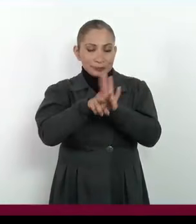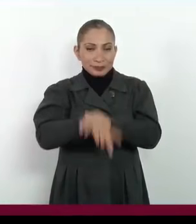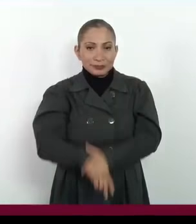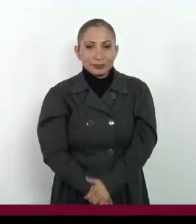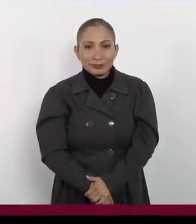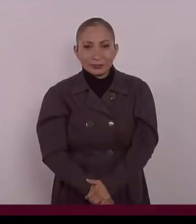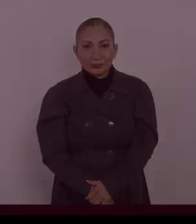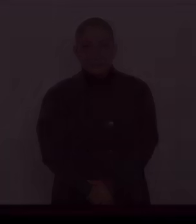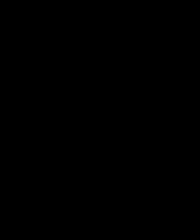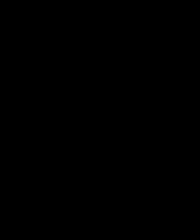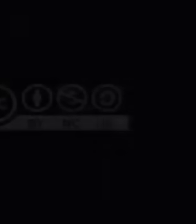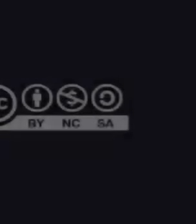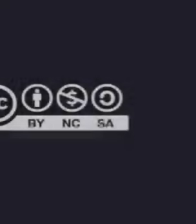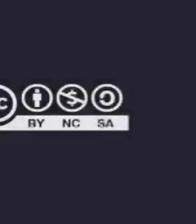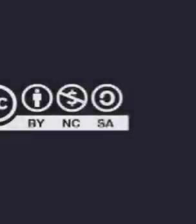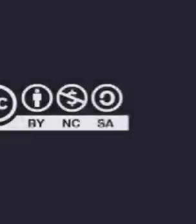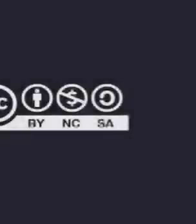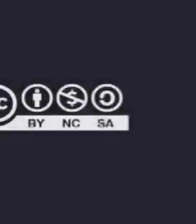próximo video.